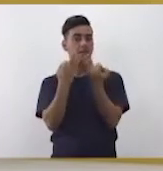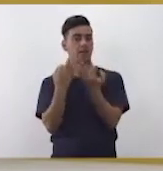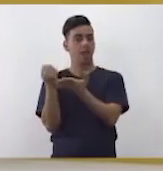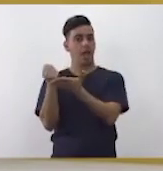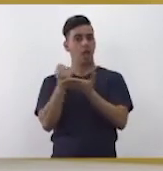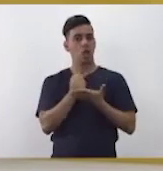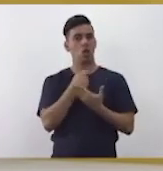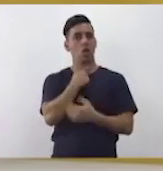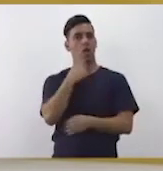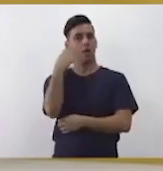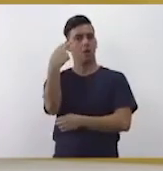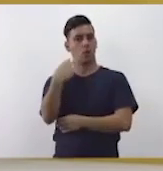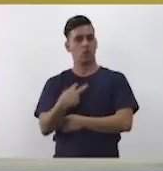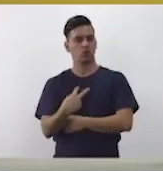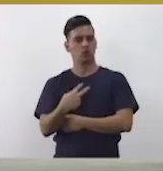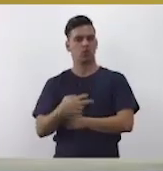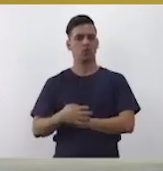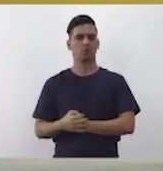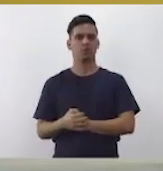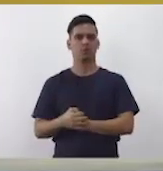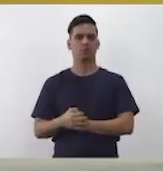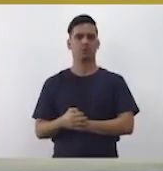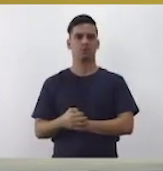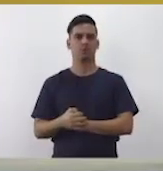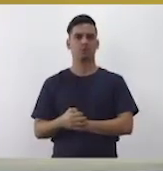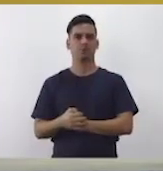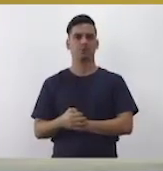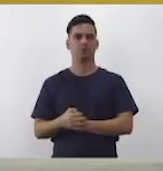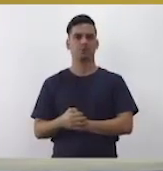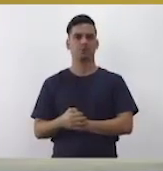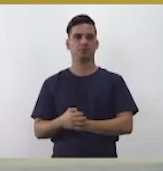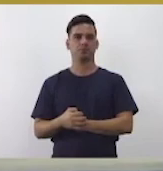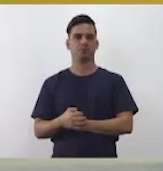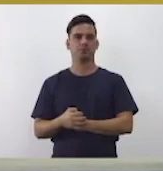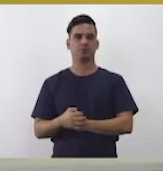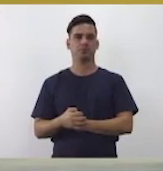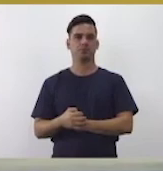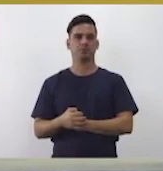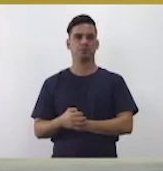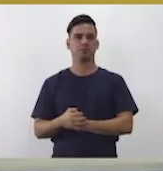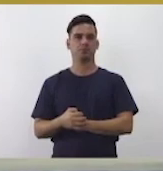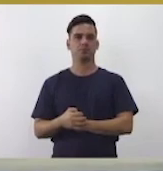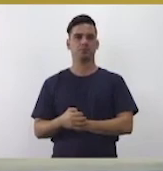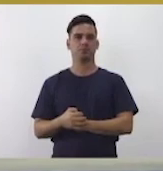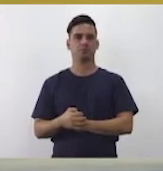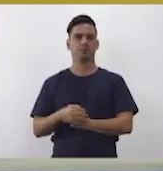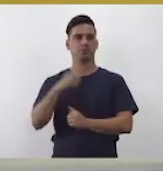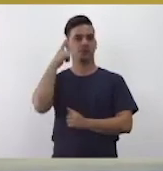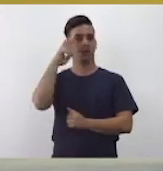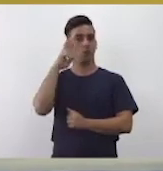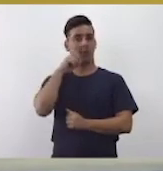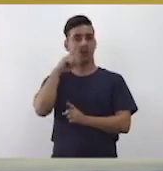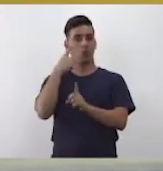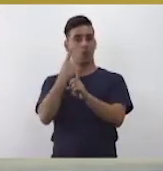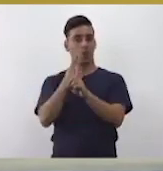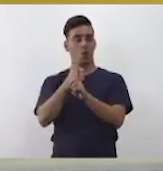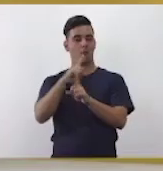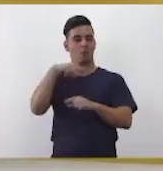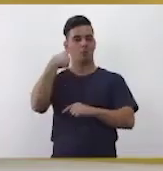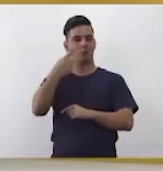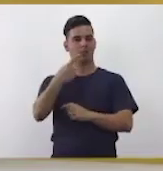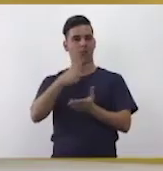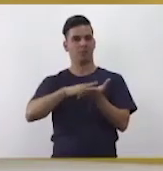la coevaluación. Como siempre, nos veremos en el próximo